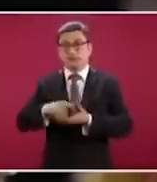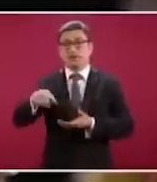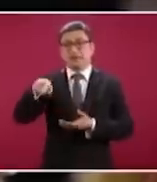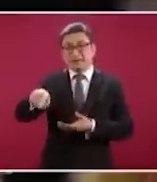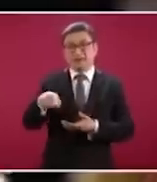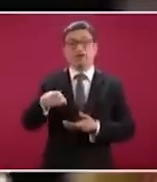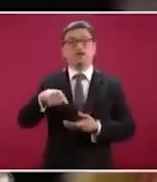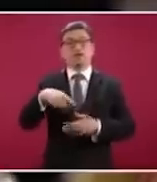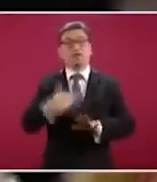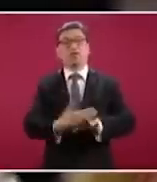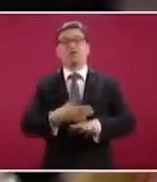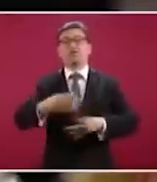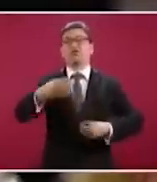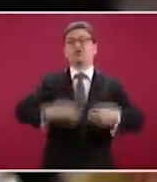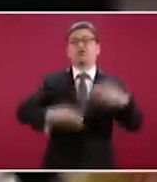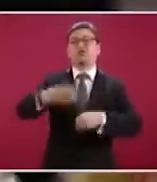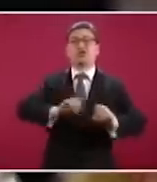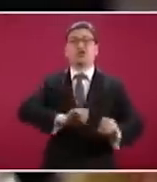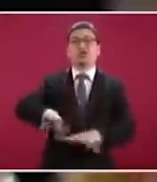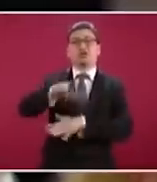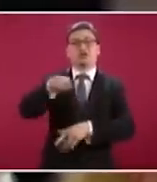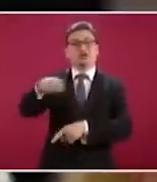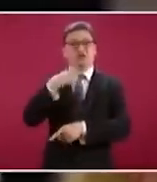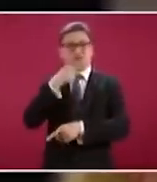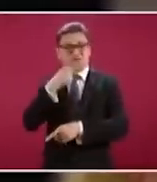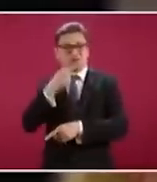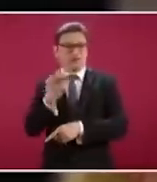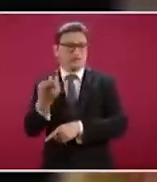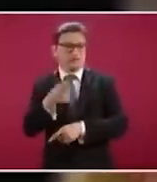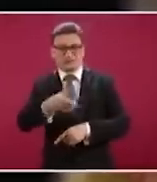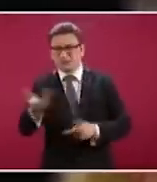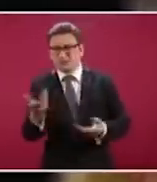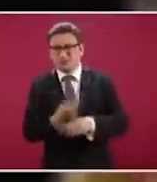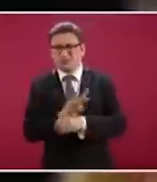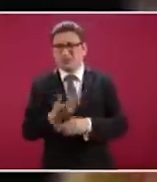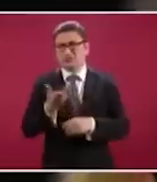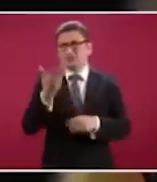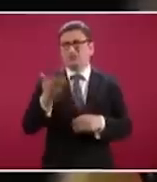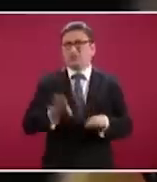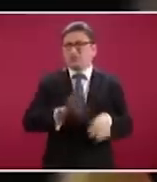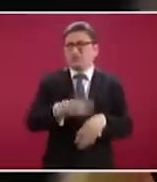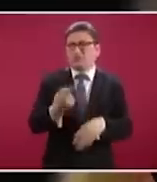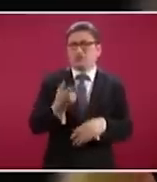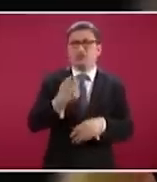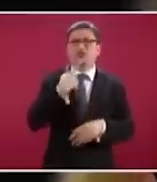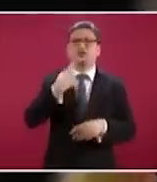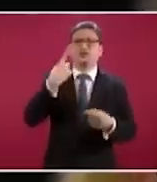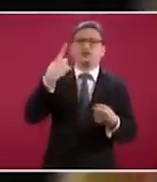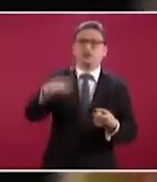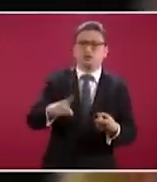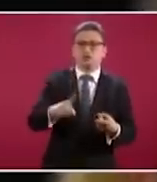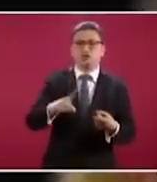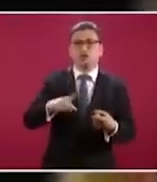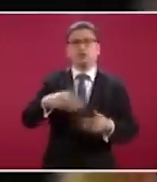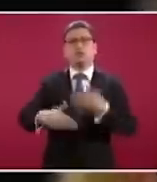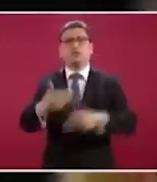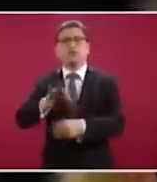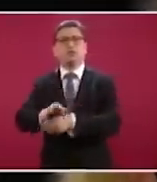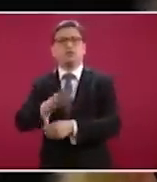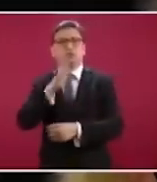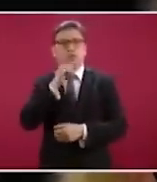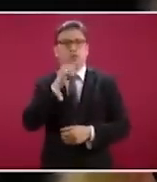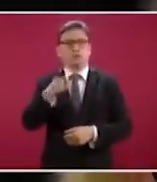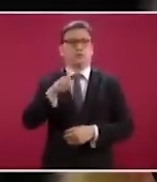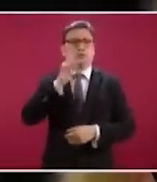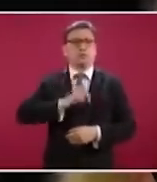doméstica y el juez dejó en libre al principal sospechoso. Preguntarle entonces, en este punto, ¿se denunció y no se pudo proteger la vida